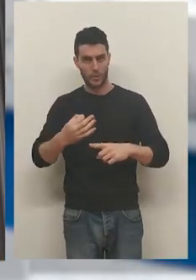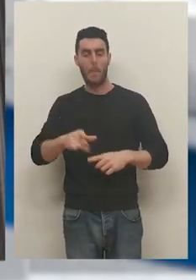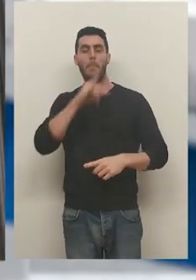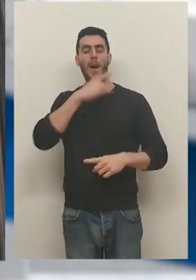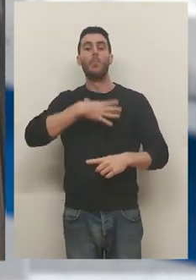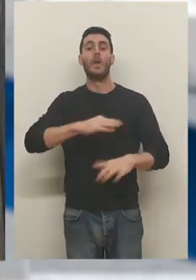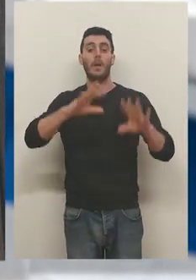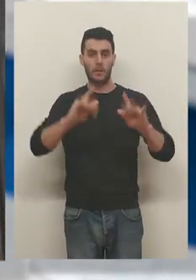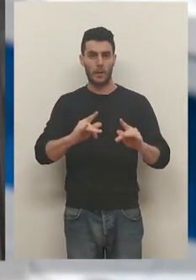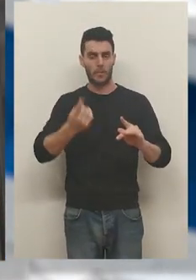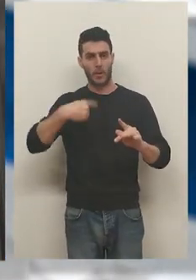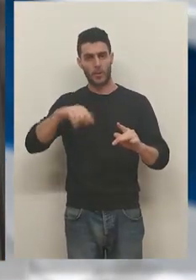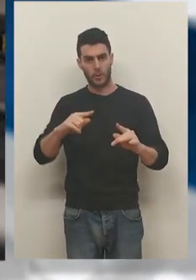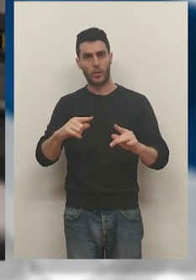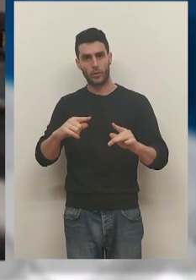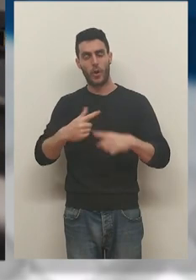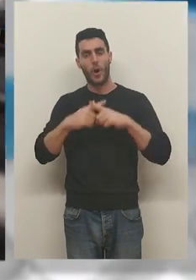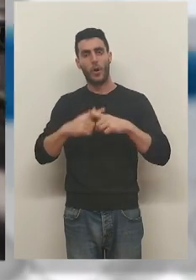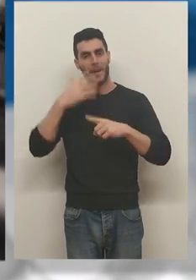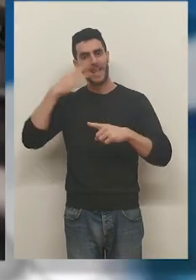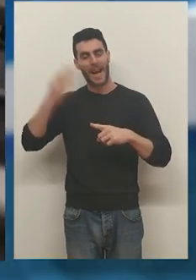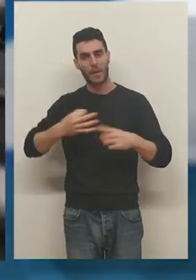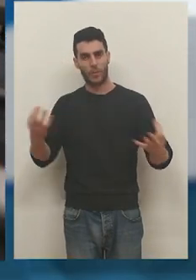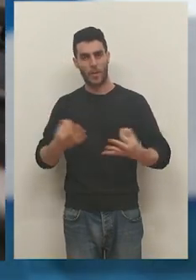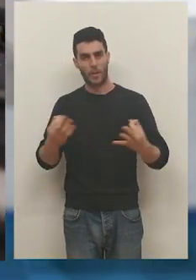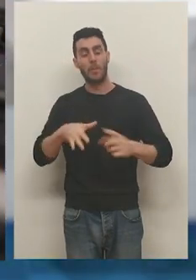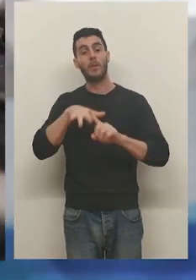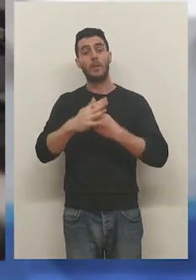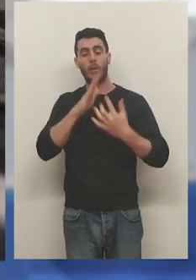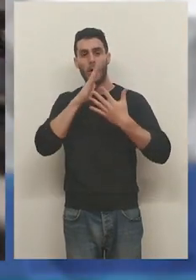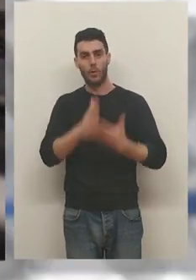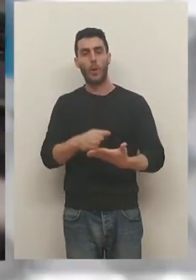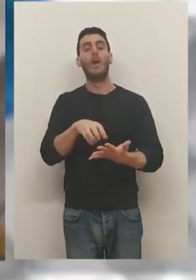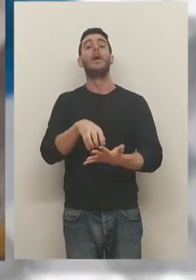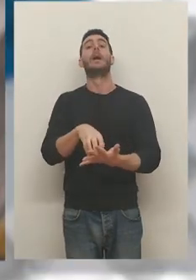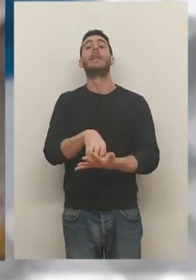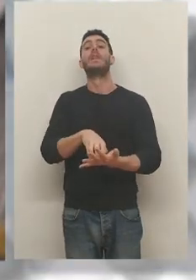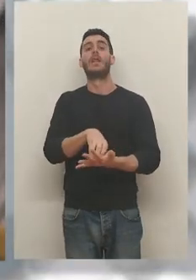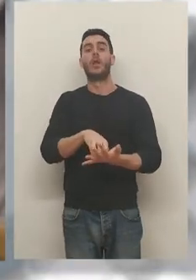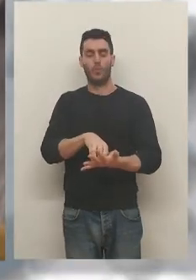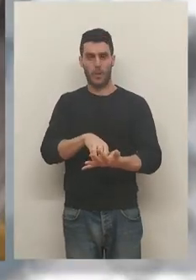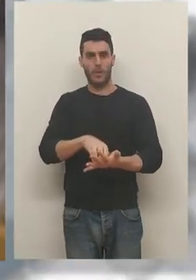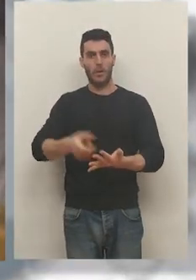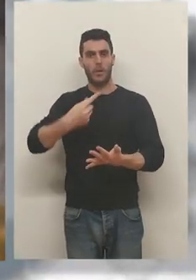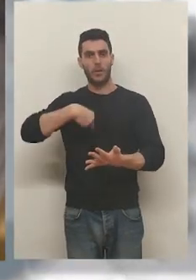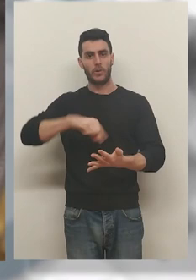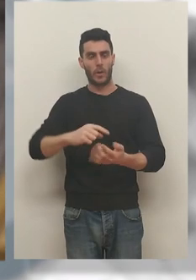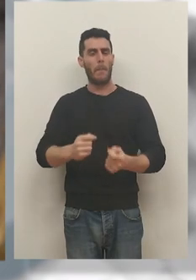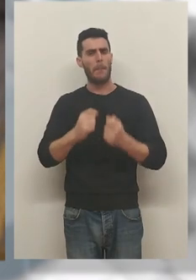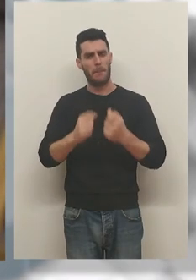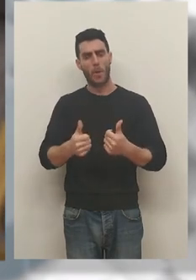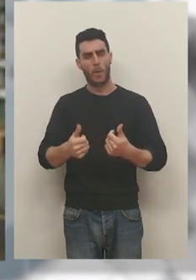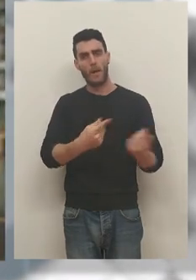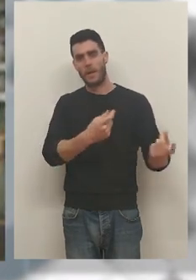nos puede ir mal pero hemos ya y que compartamos el riesgo en una situación de incertidumbre tenemos un poco